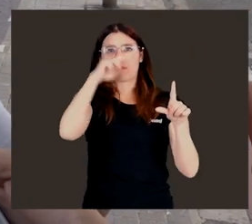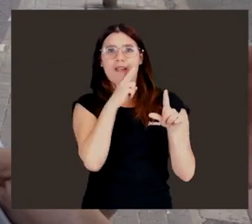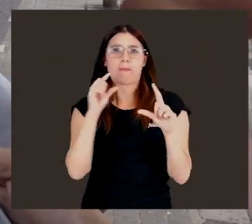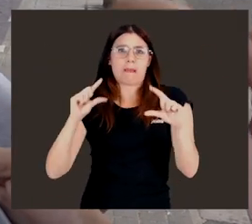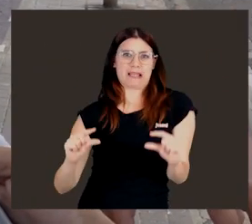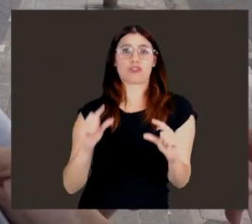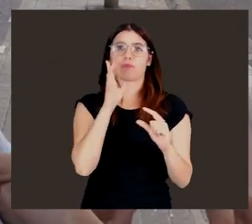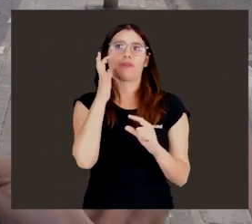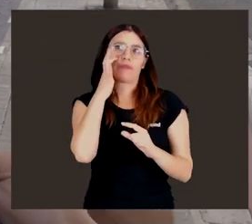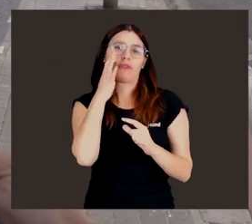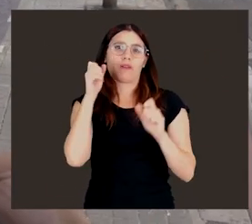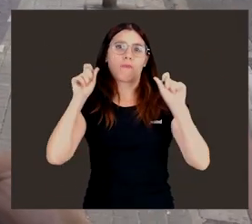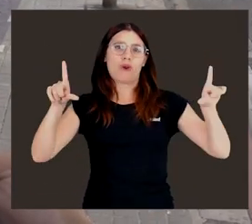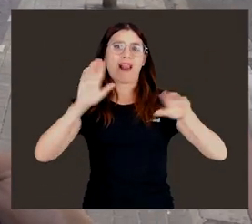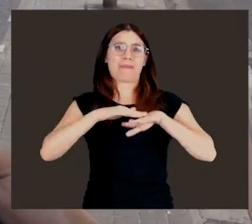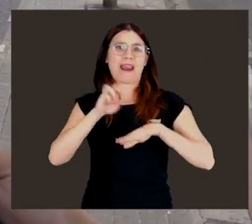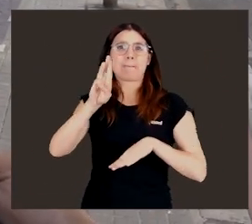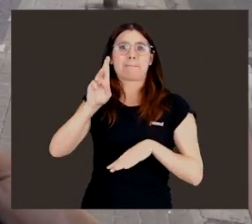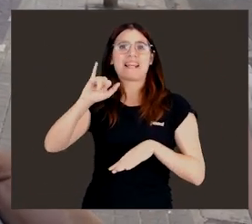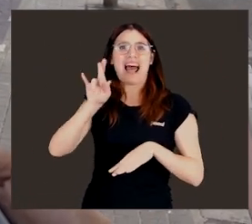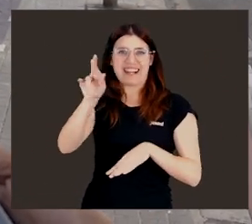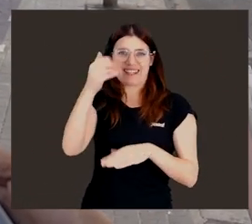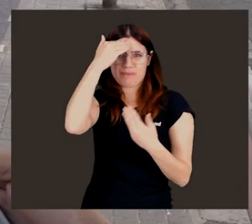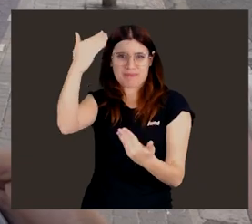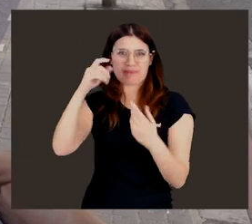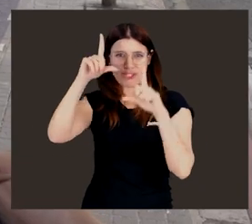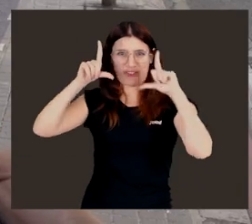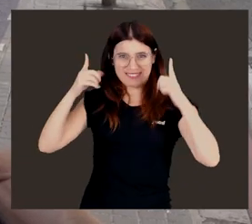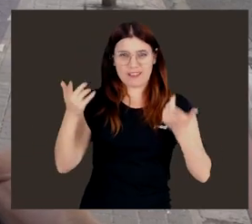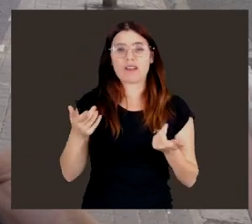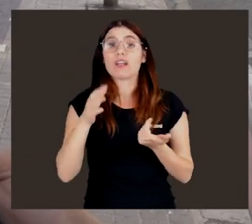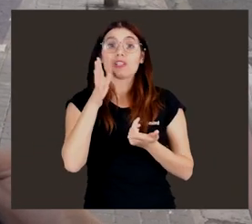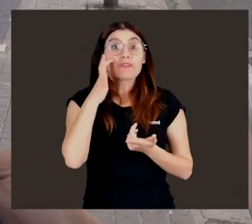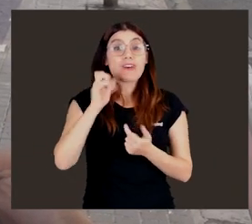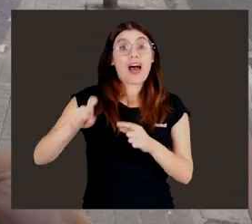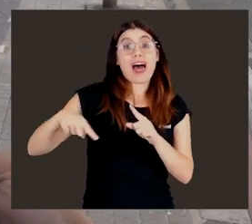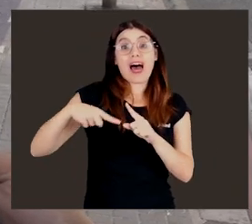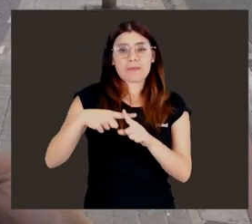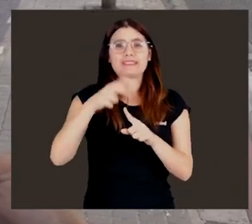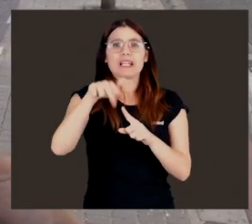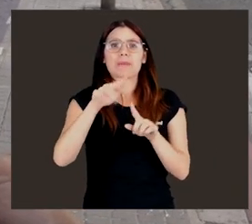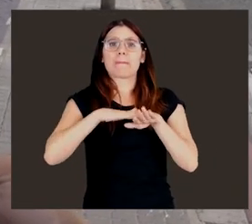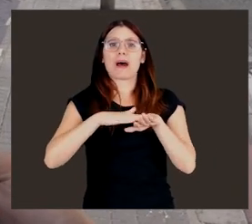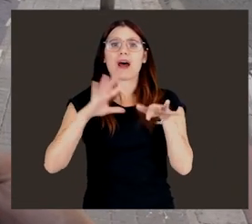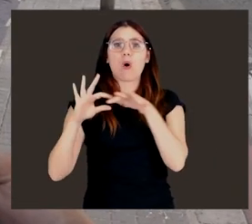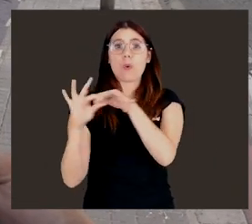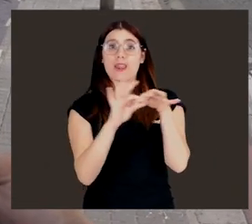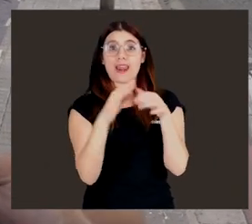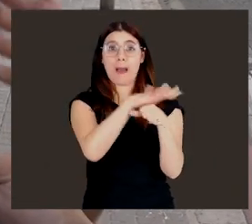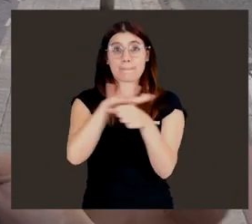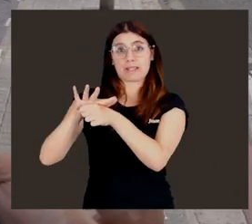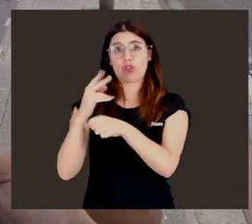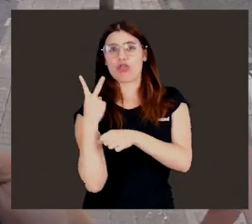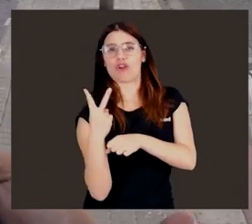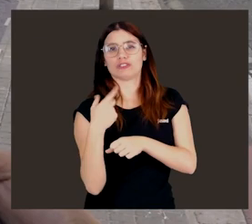sus dos padres más pequeños, porque obviamente el mural es para ella, ella es la protagonista, y encima para unir